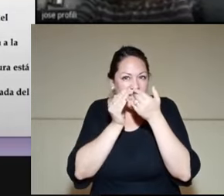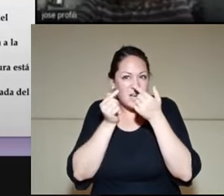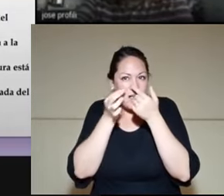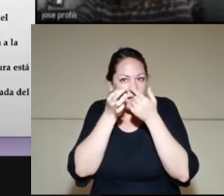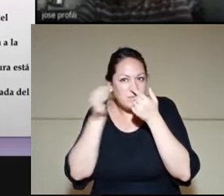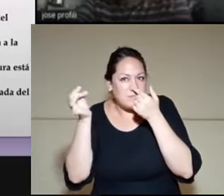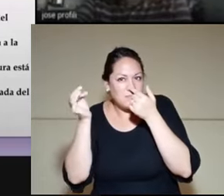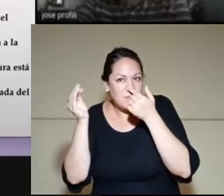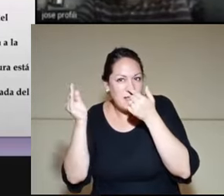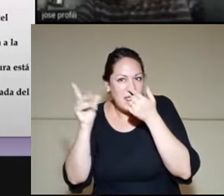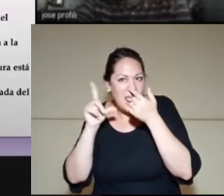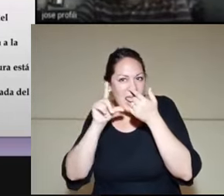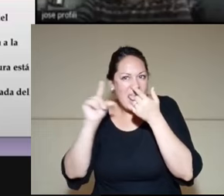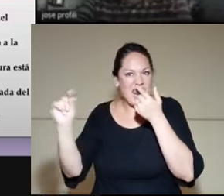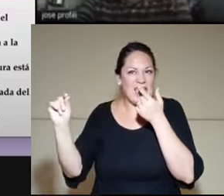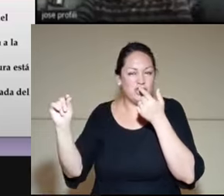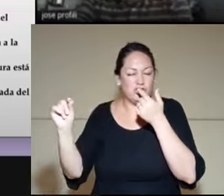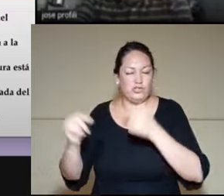ojo del mismo lado, ¿no es cierto?